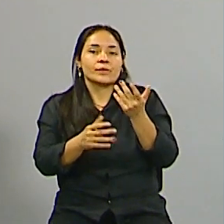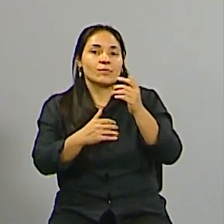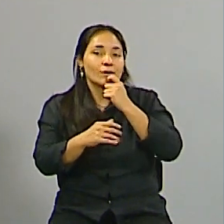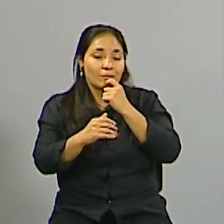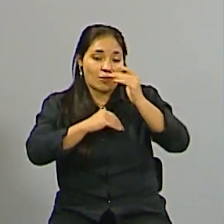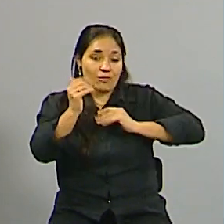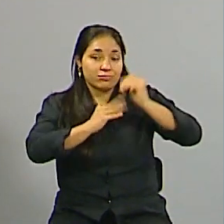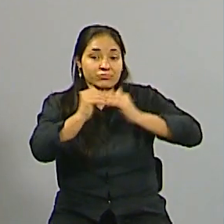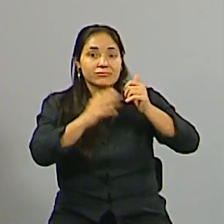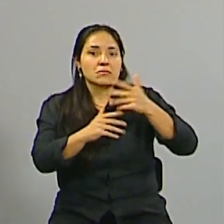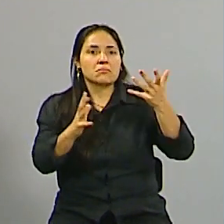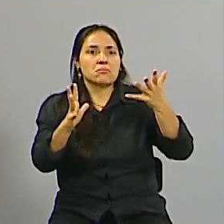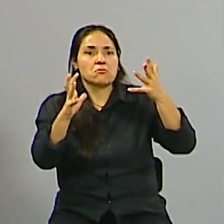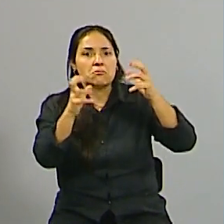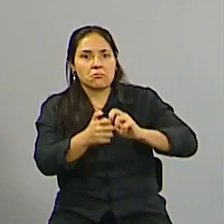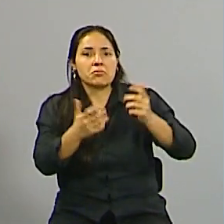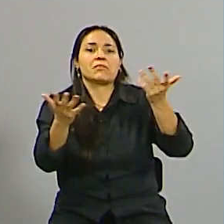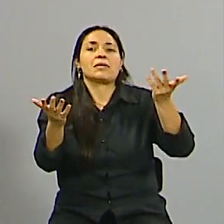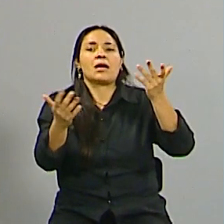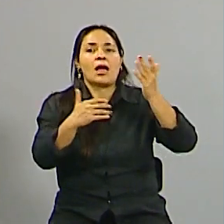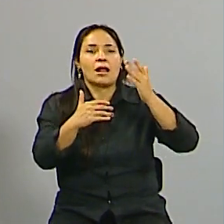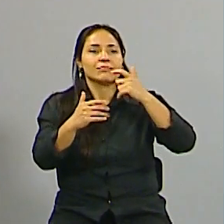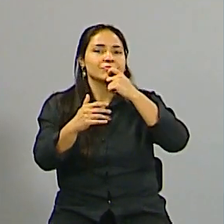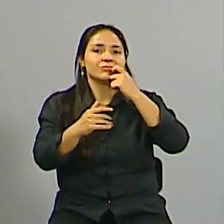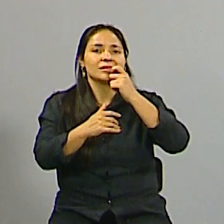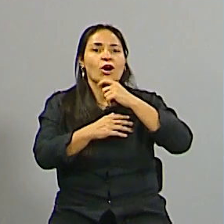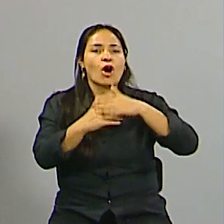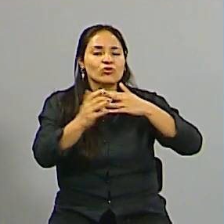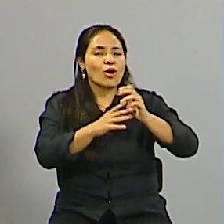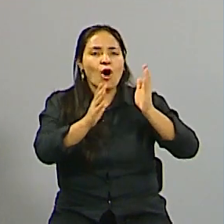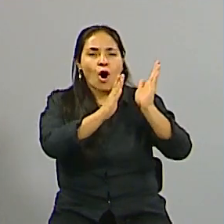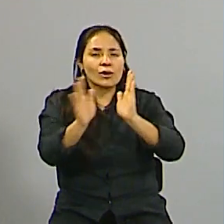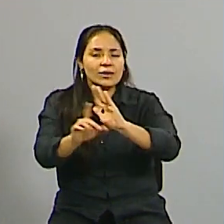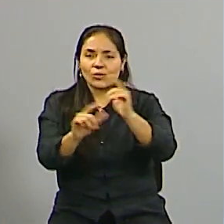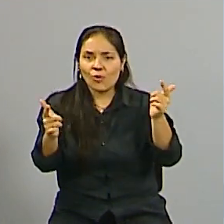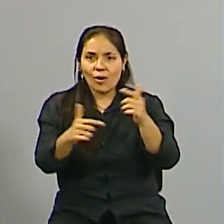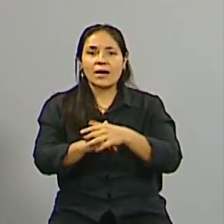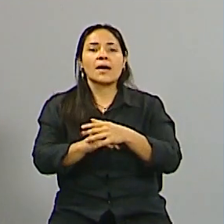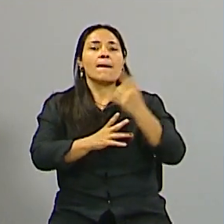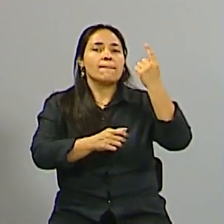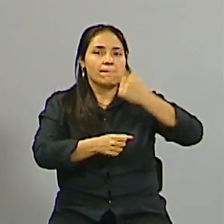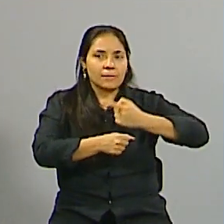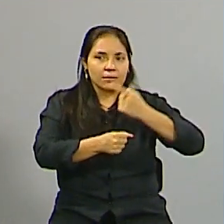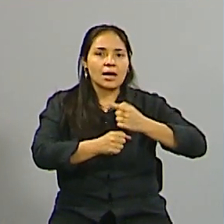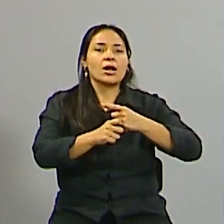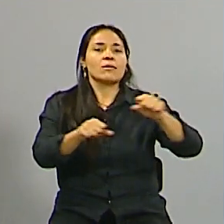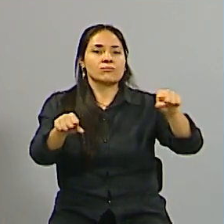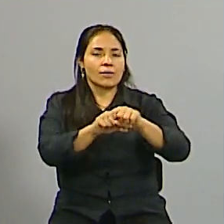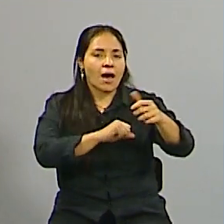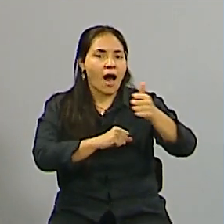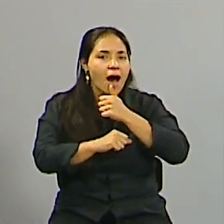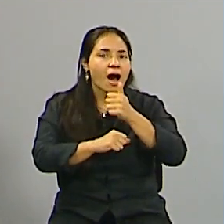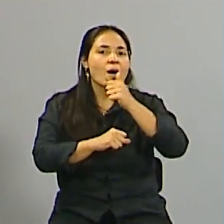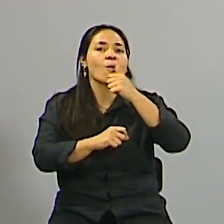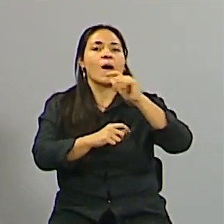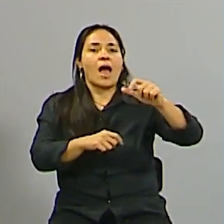se rompen porque no se planificó. Las obras se hacen de arriba para abajo y no de abajo para arriba, poniendo primero conexiones de agua, cloacas,